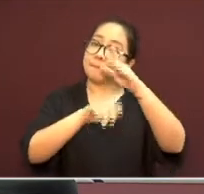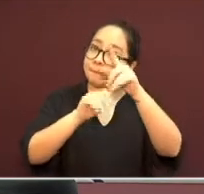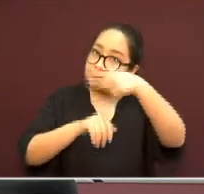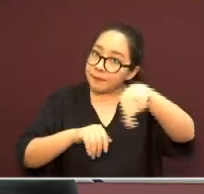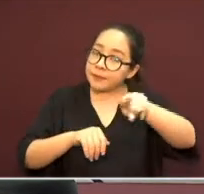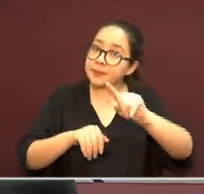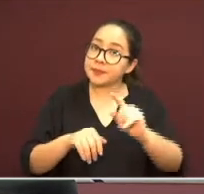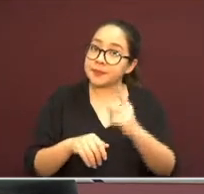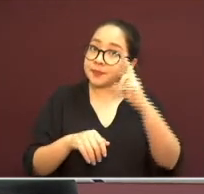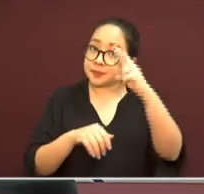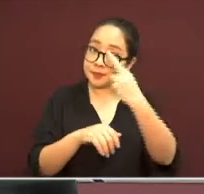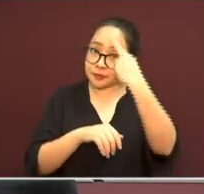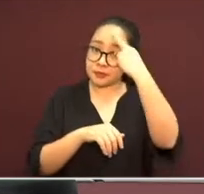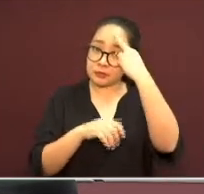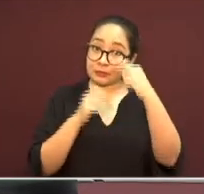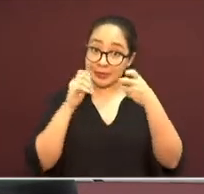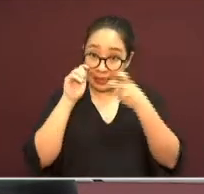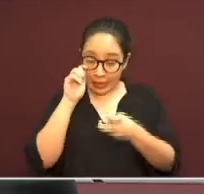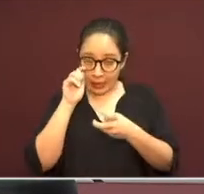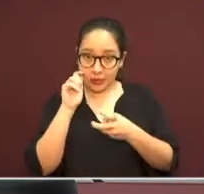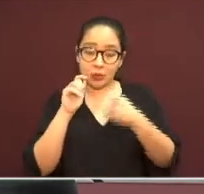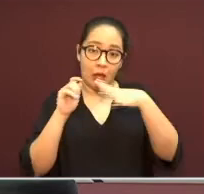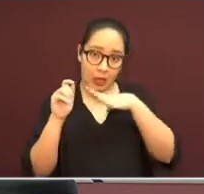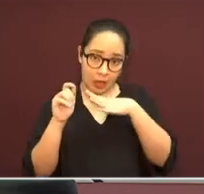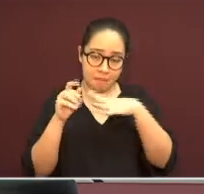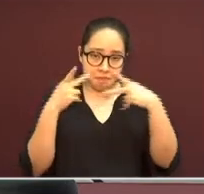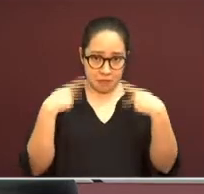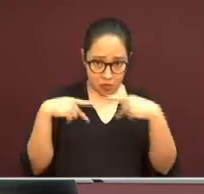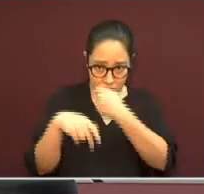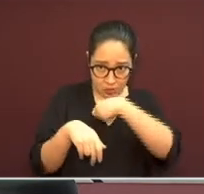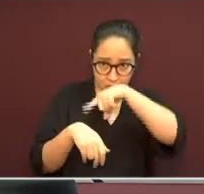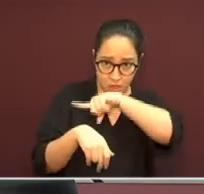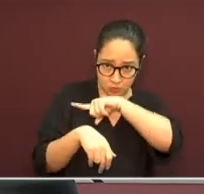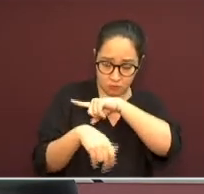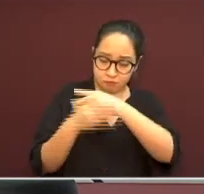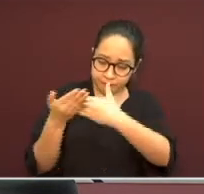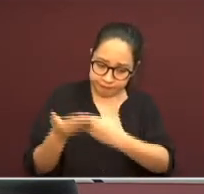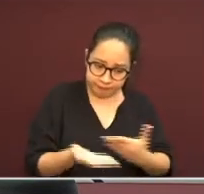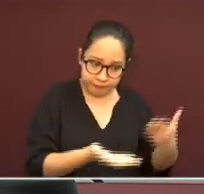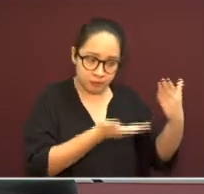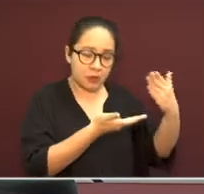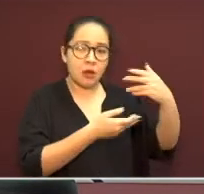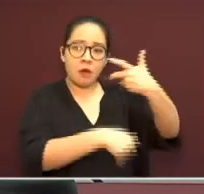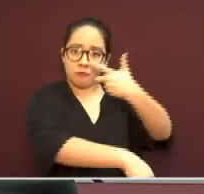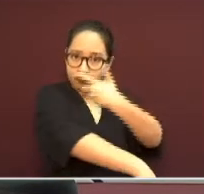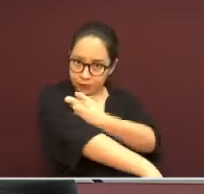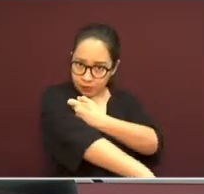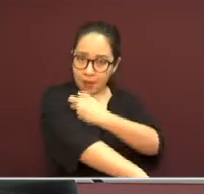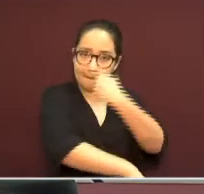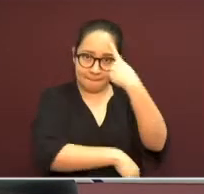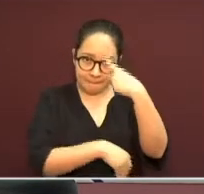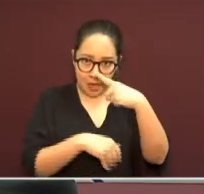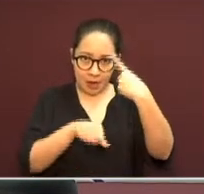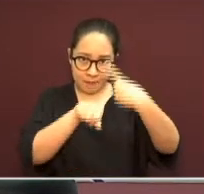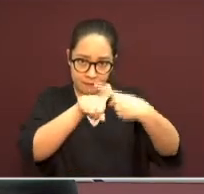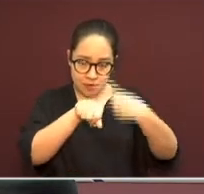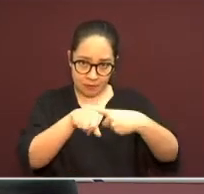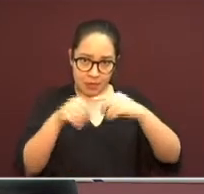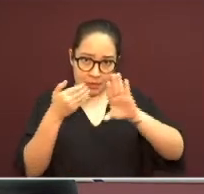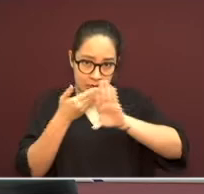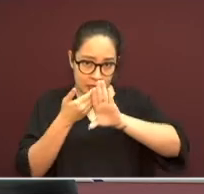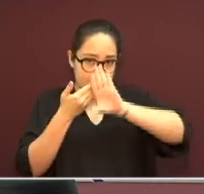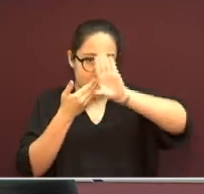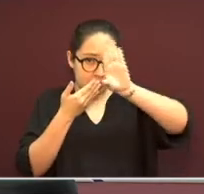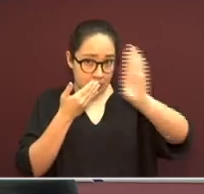sector salud puedan realizar la aplicación y con ello prevenir esta enfermedad que es